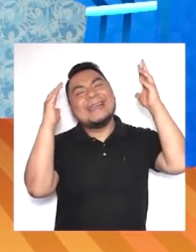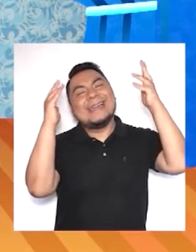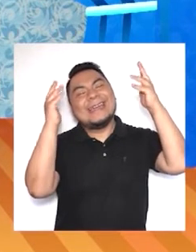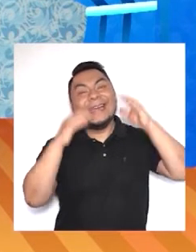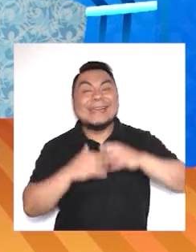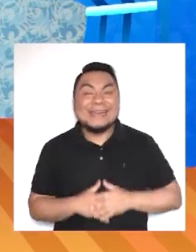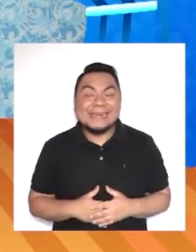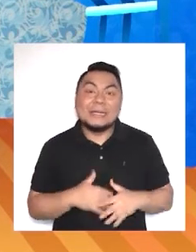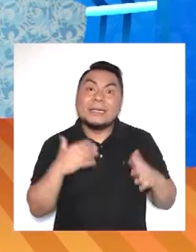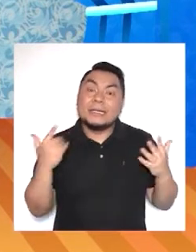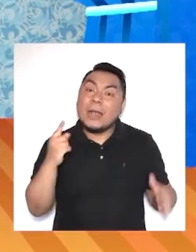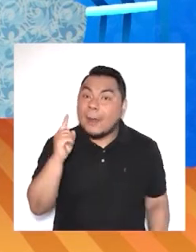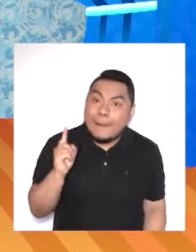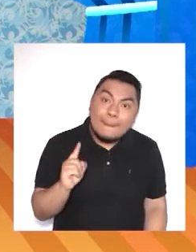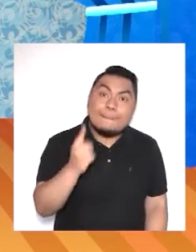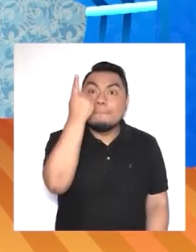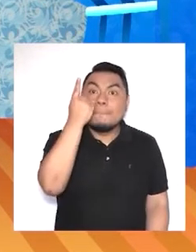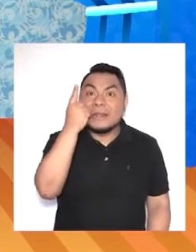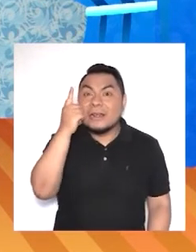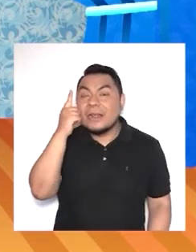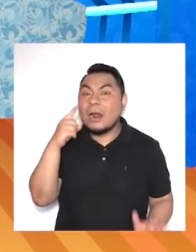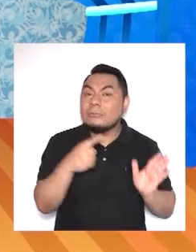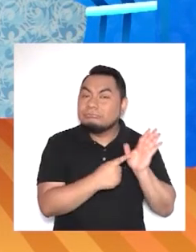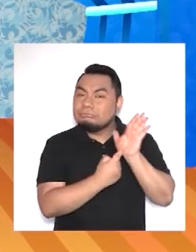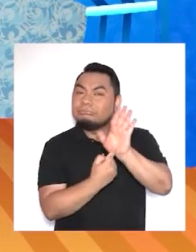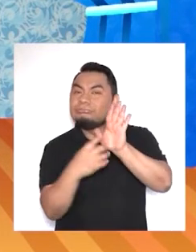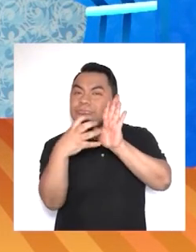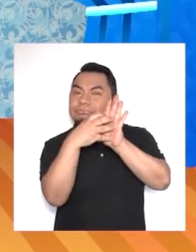¡Sí! Vamos con la primera señal.